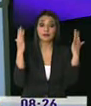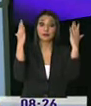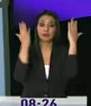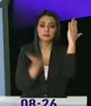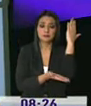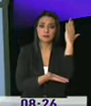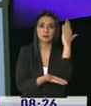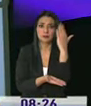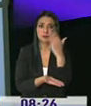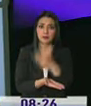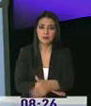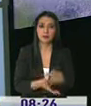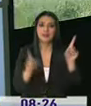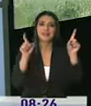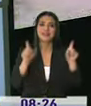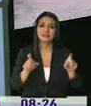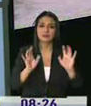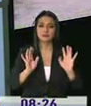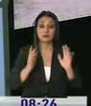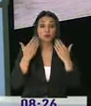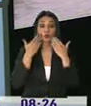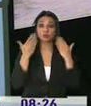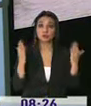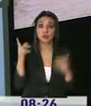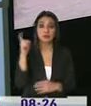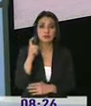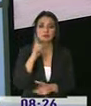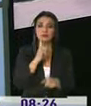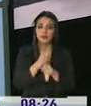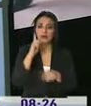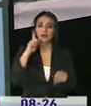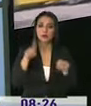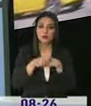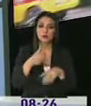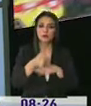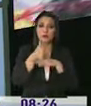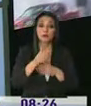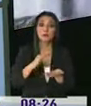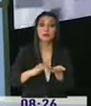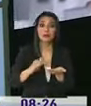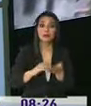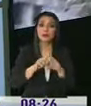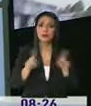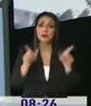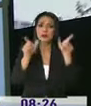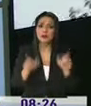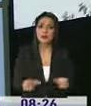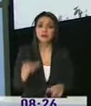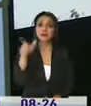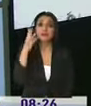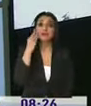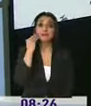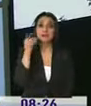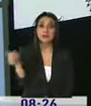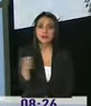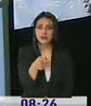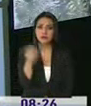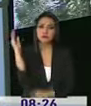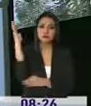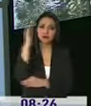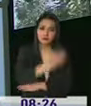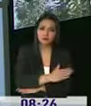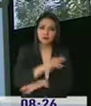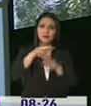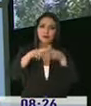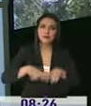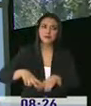árboles es lo que realmente necesitan ahí. Y yo comparto con esas autoridades, perdonen vecinos, pero tiene que ir gente experta a realizar la